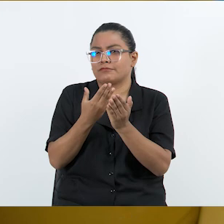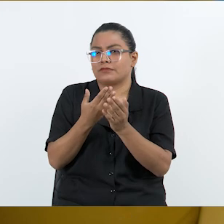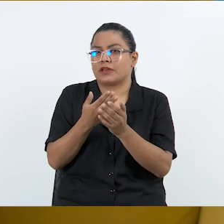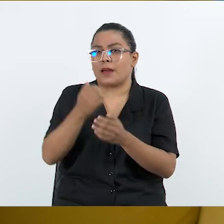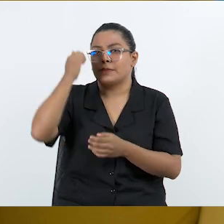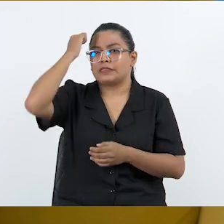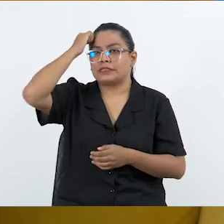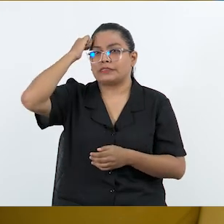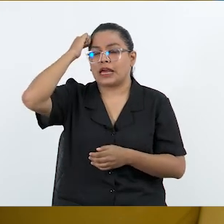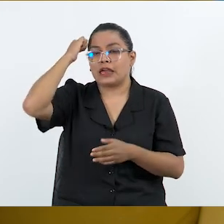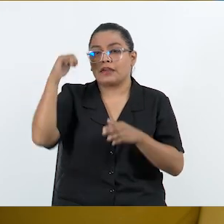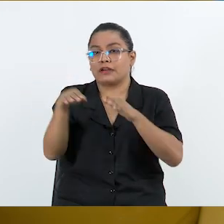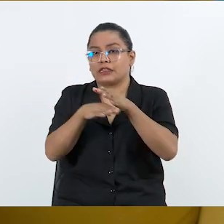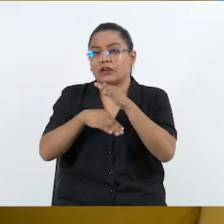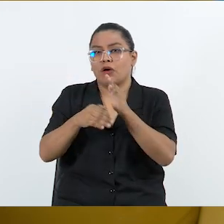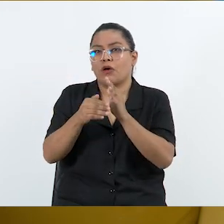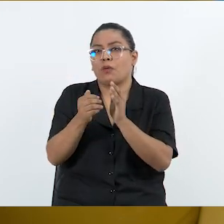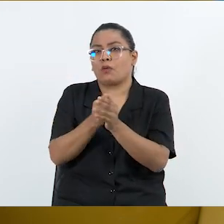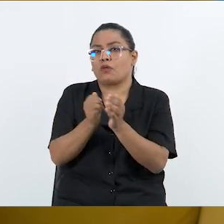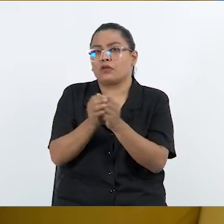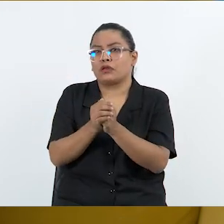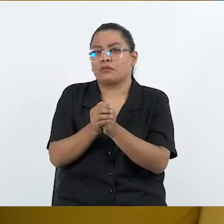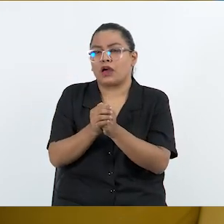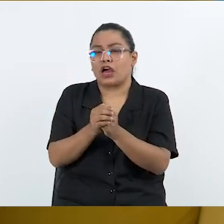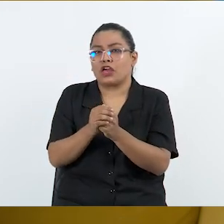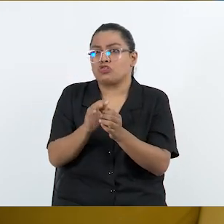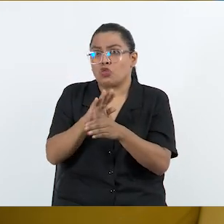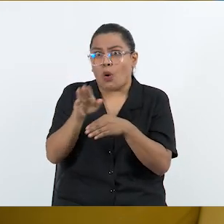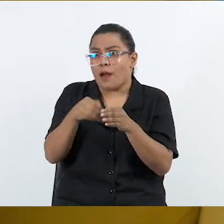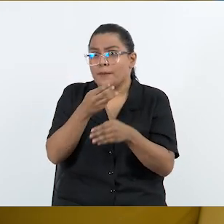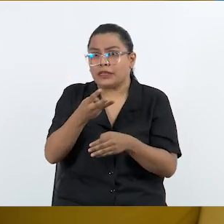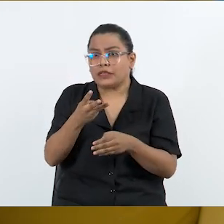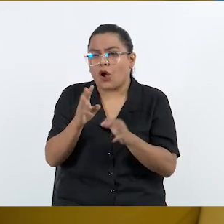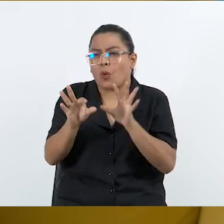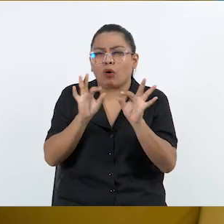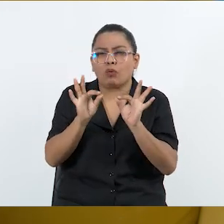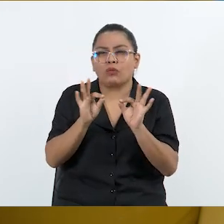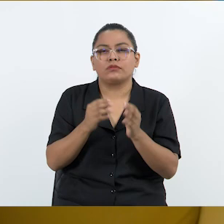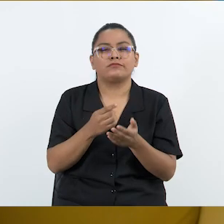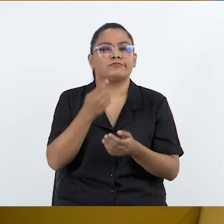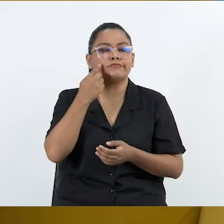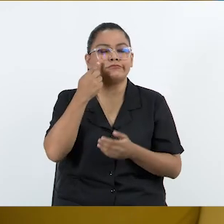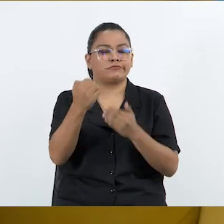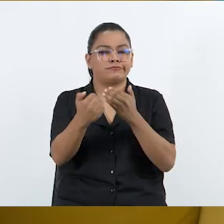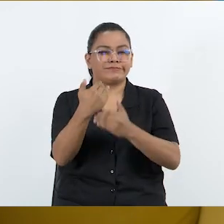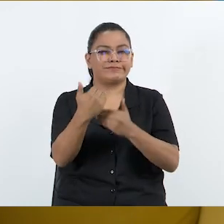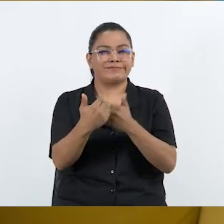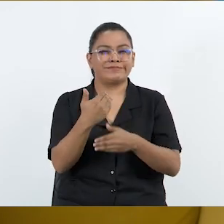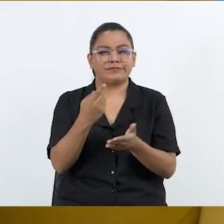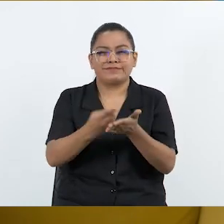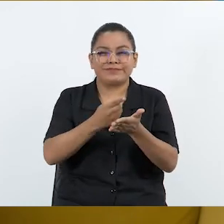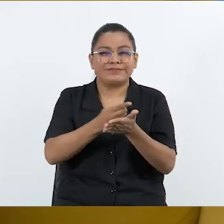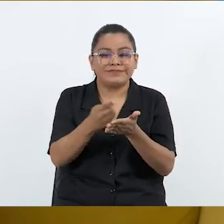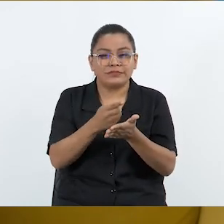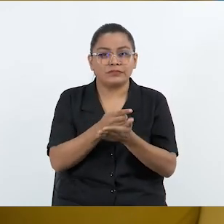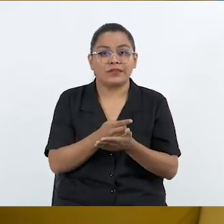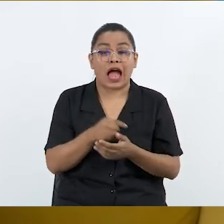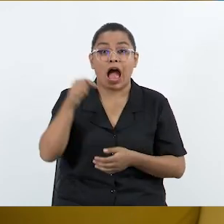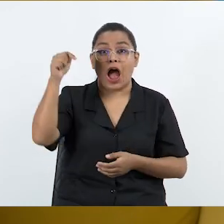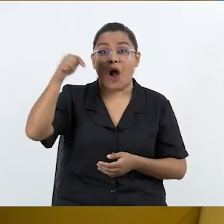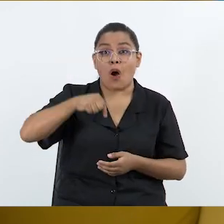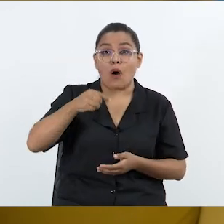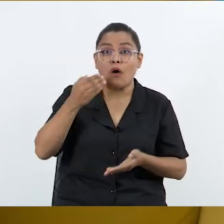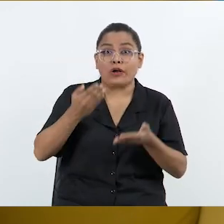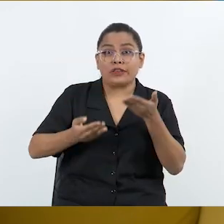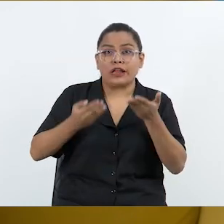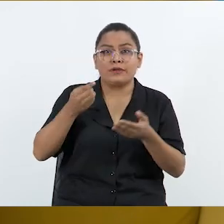del ABP? ¿En todas o solamente en algunas? Vamos a discutir en el chat. Ahora, ¿qué